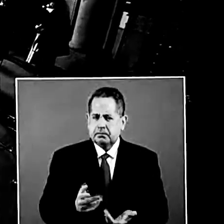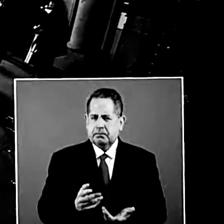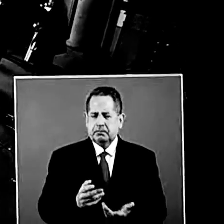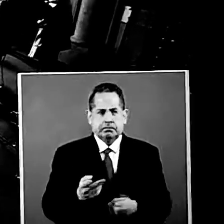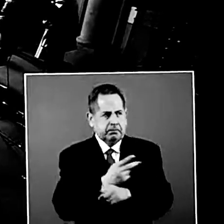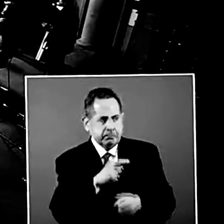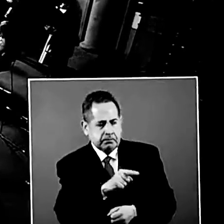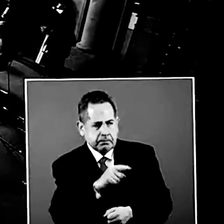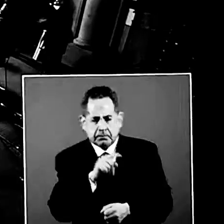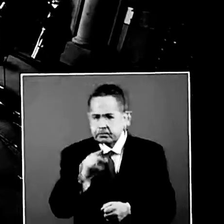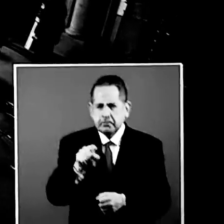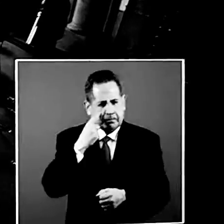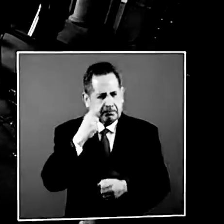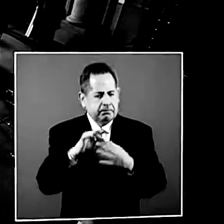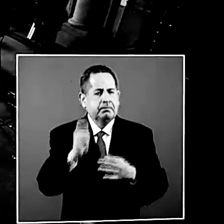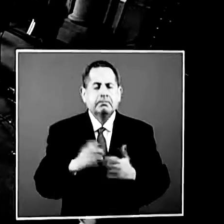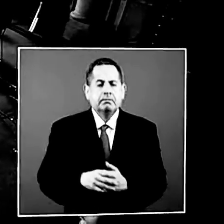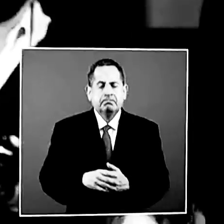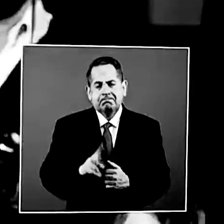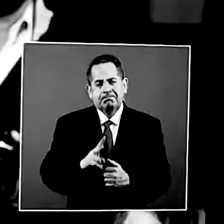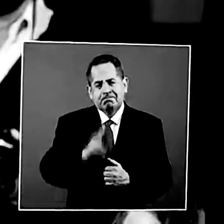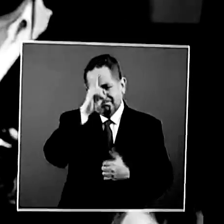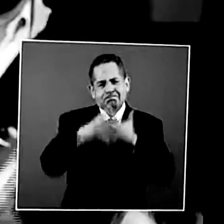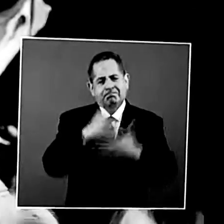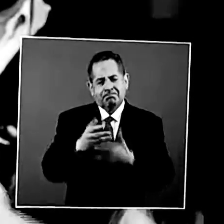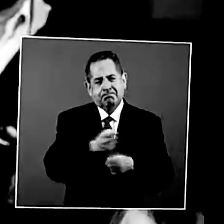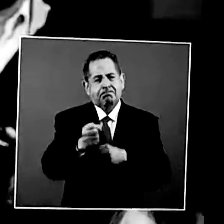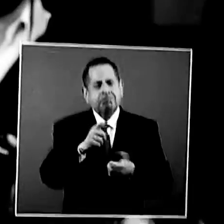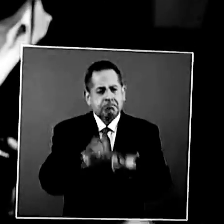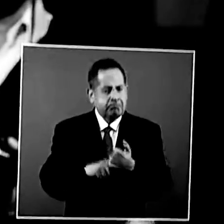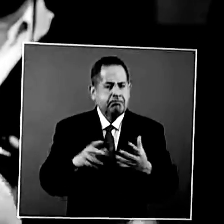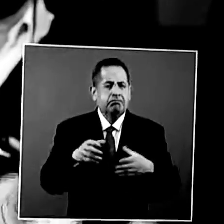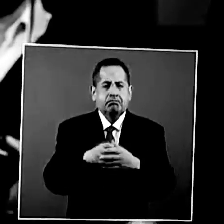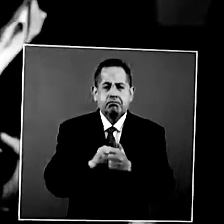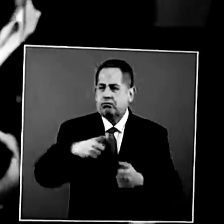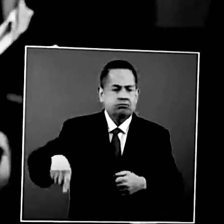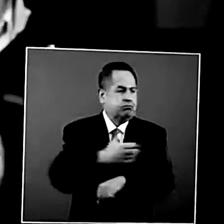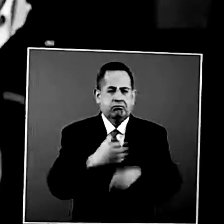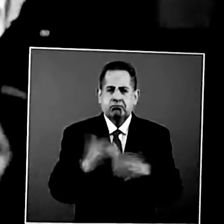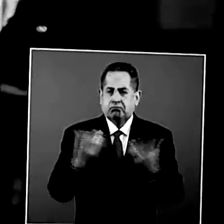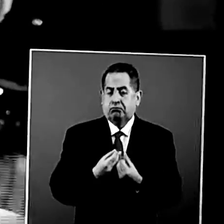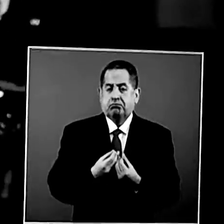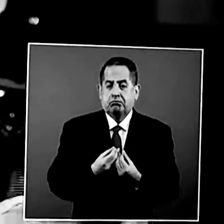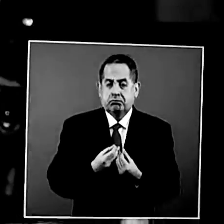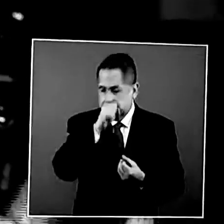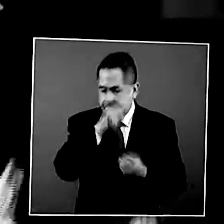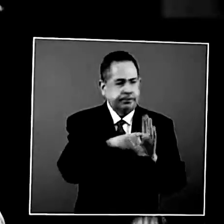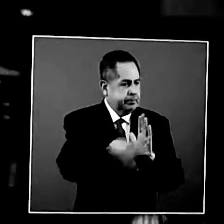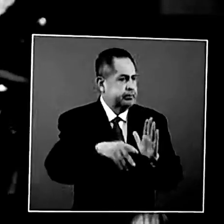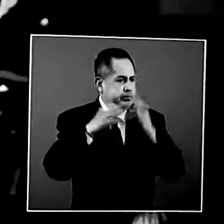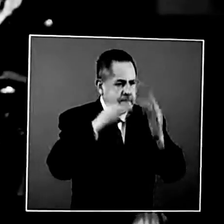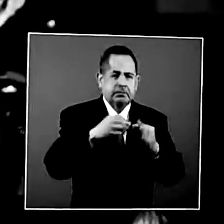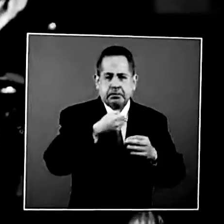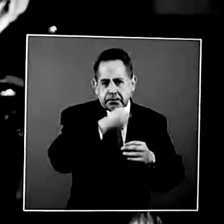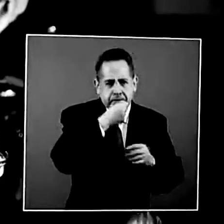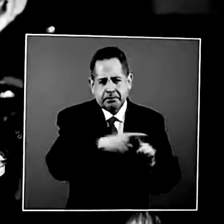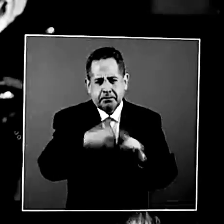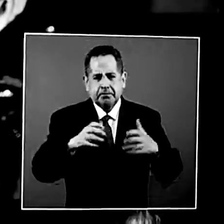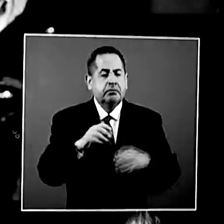pasando simultánea, que es sobre pues, la violencia que se ejerce a nivel piso con compañeros de, llámese periodistas, reporteras,